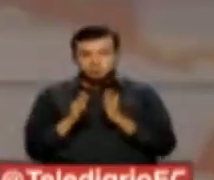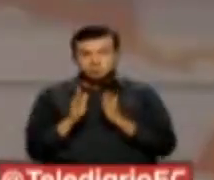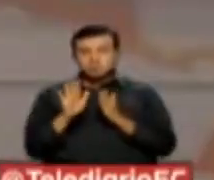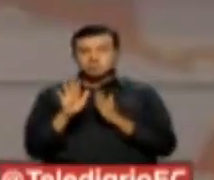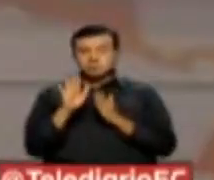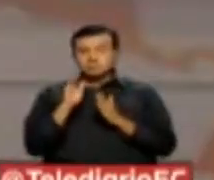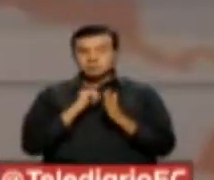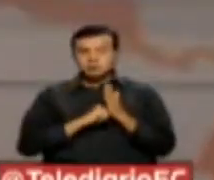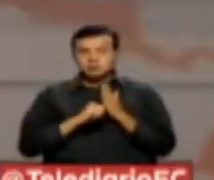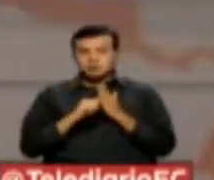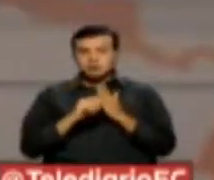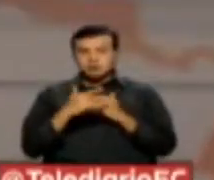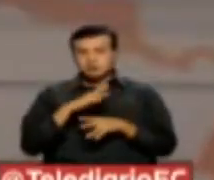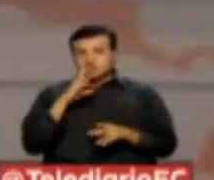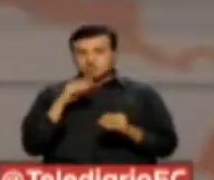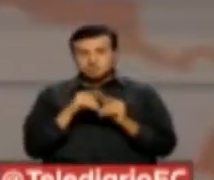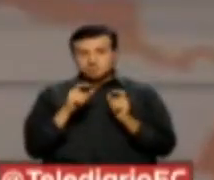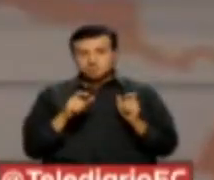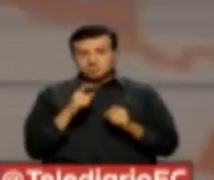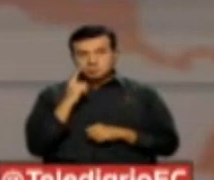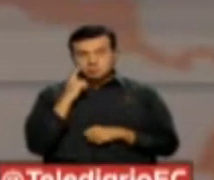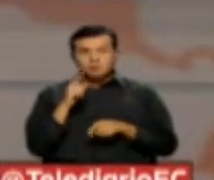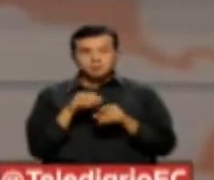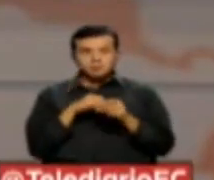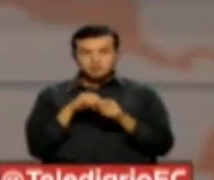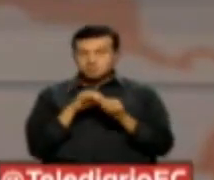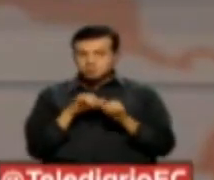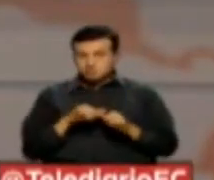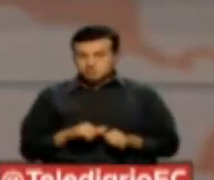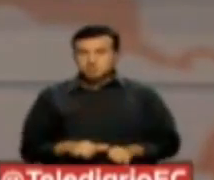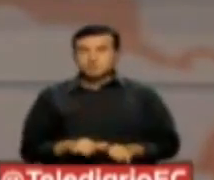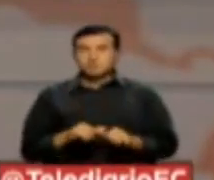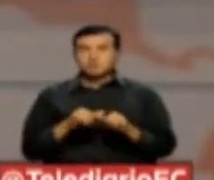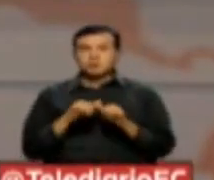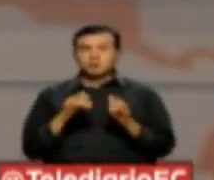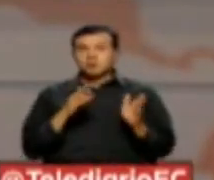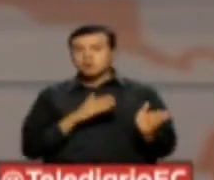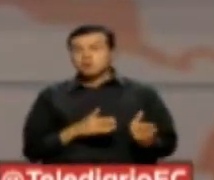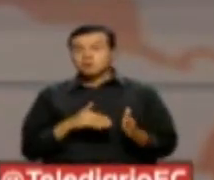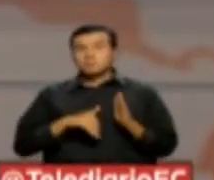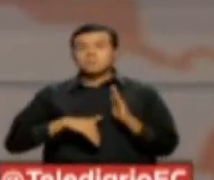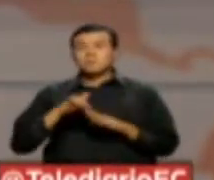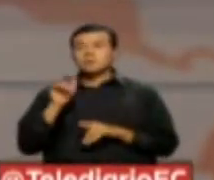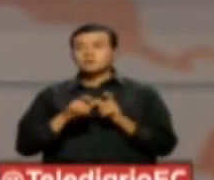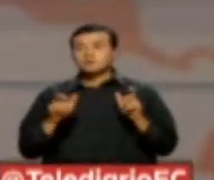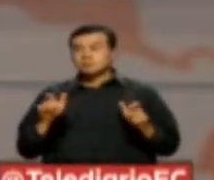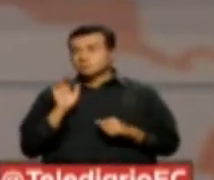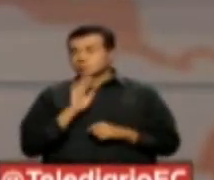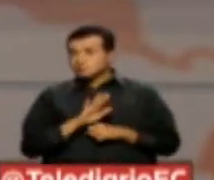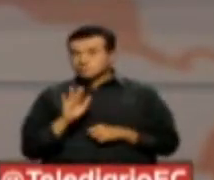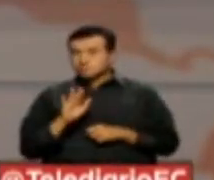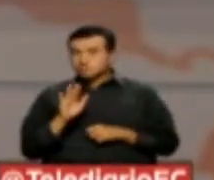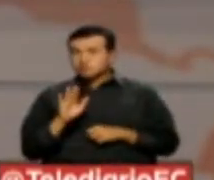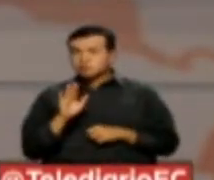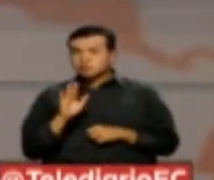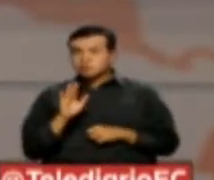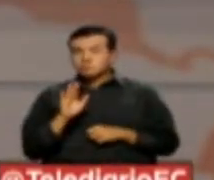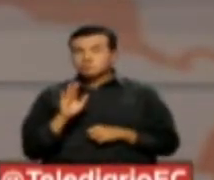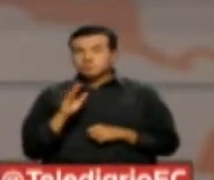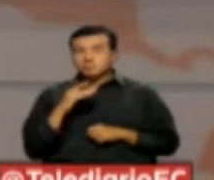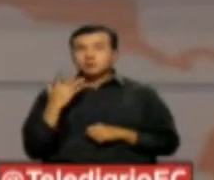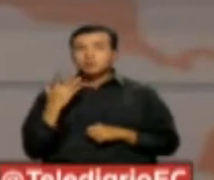página web del ministerio están todos los fondos concursables y como hay que que cada vez de hemos suprimido la